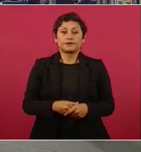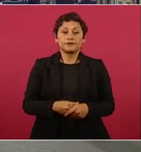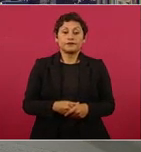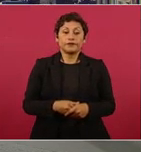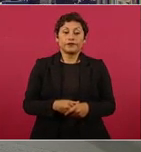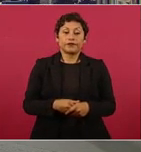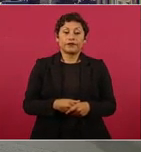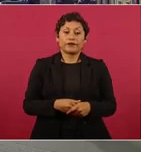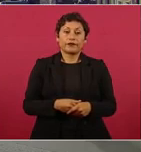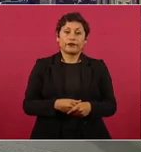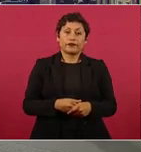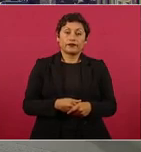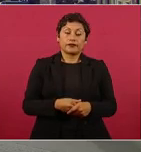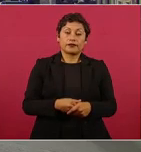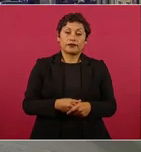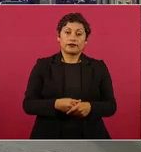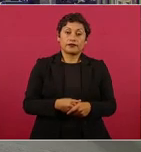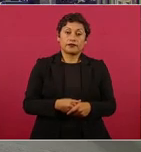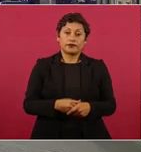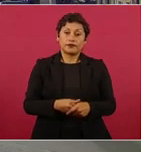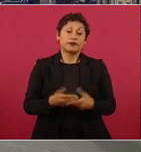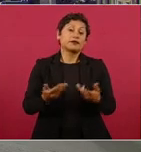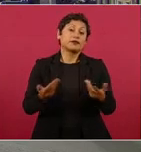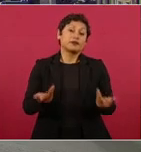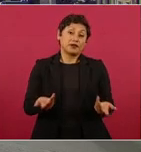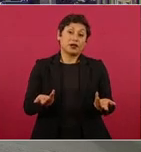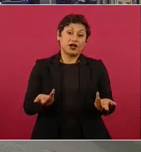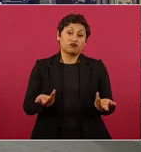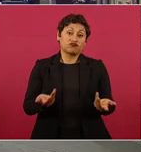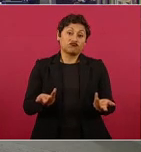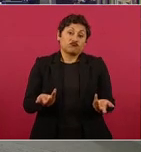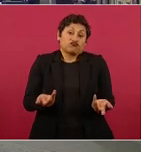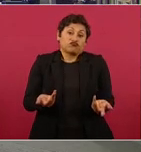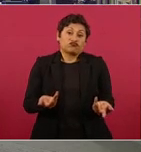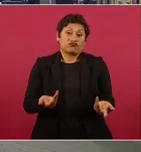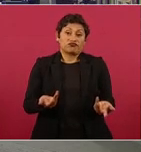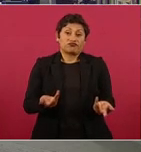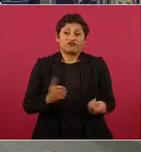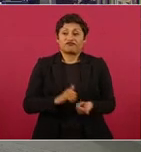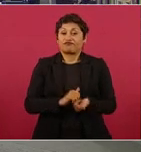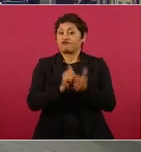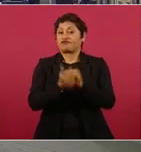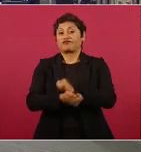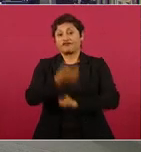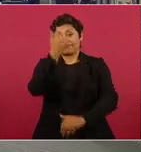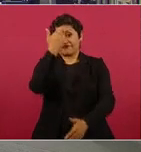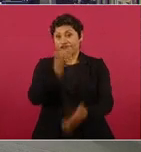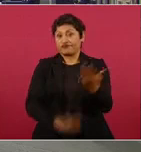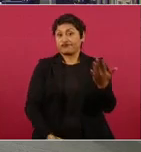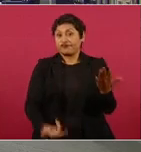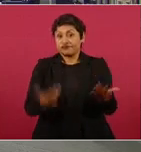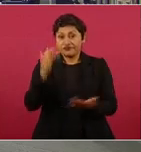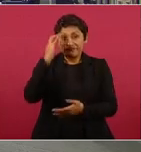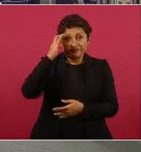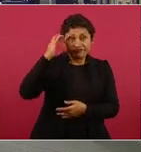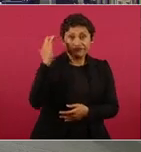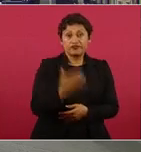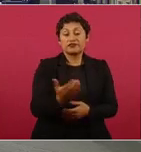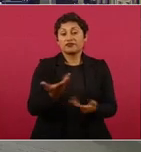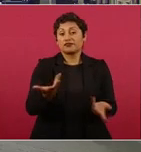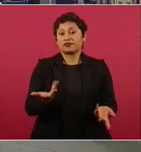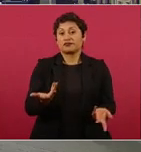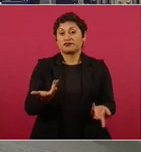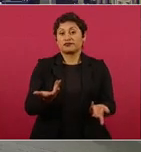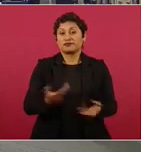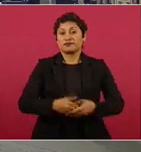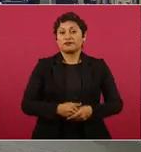tomar los caminos de la delincuencia, de las conductas antisociales.